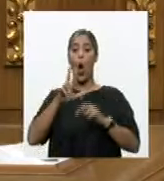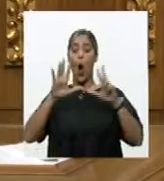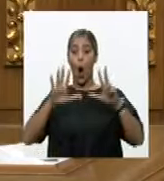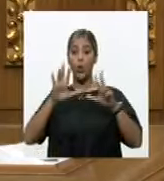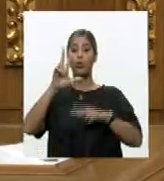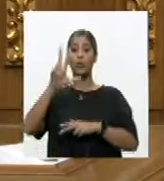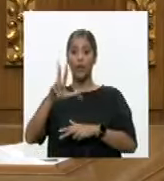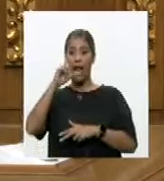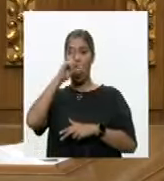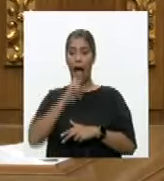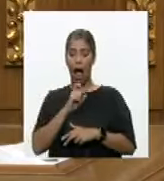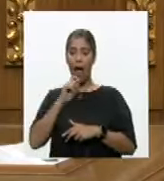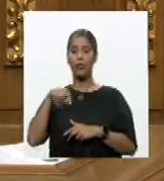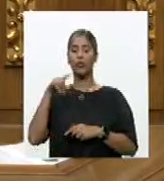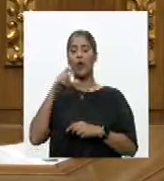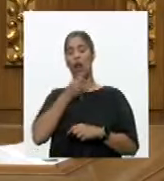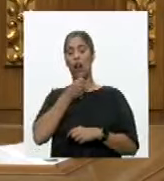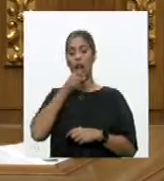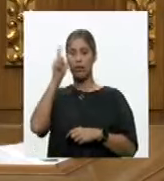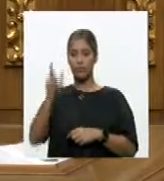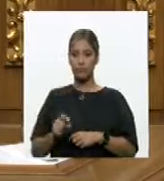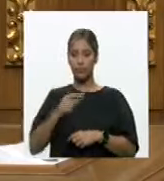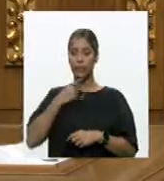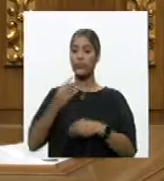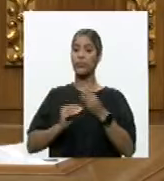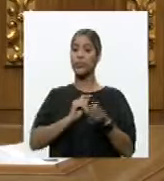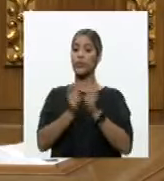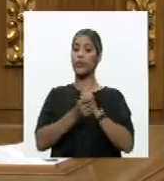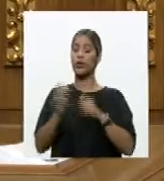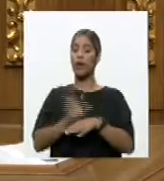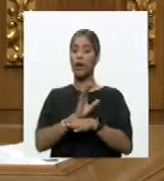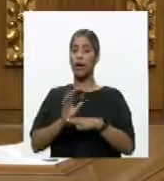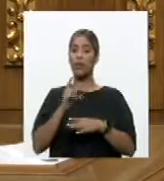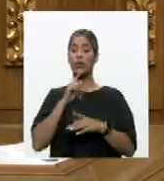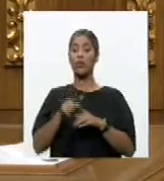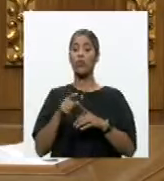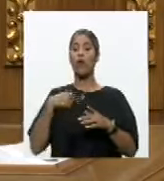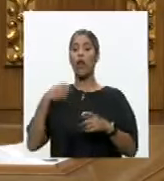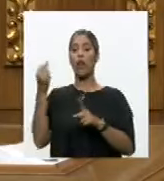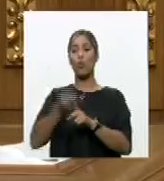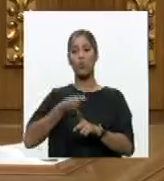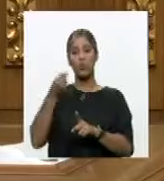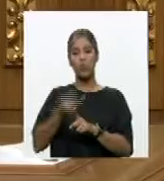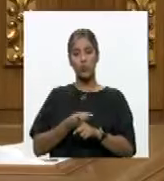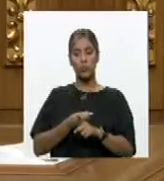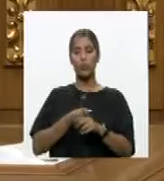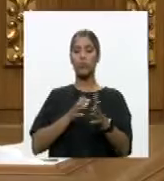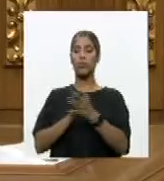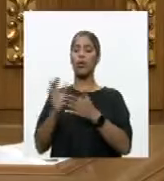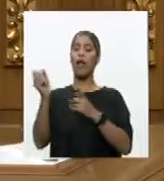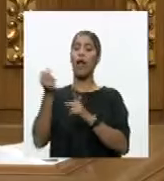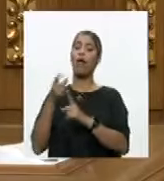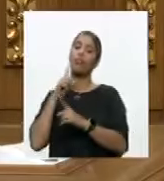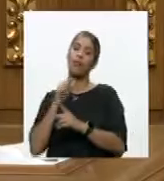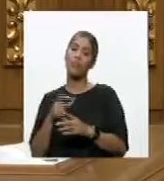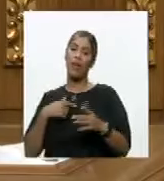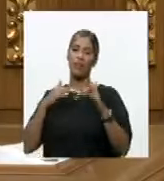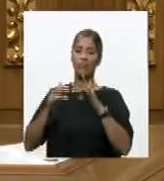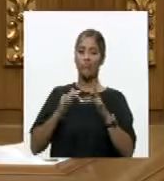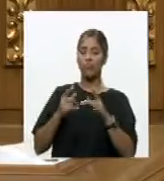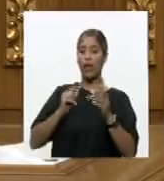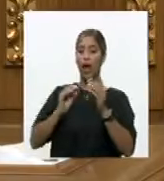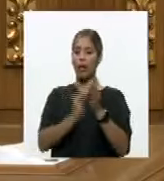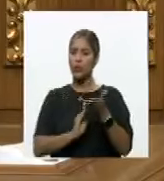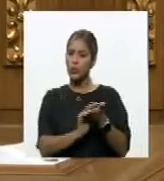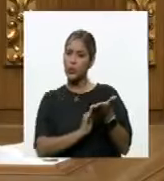años del cantor del pueblo Alí Primera, quien convirtió sus canciones en himnos de lucha en medio de una batalla por la